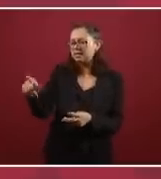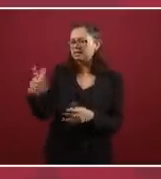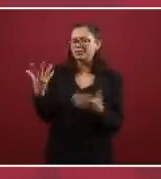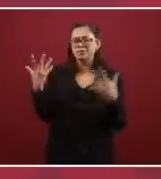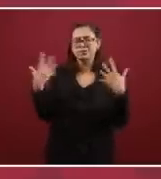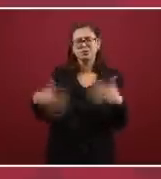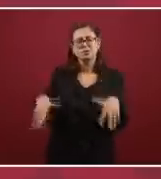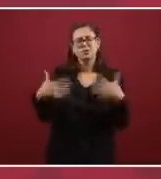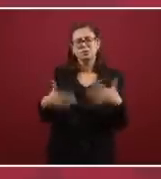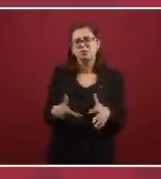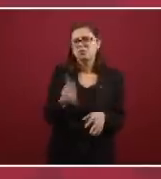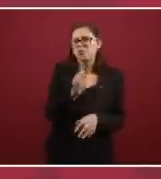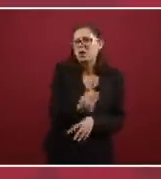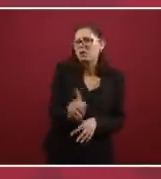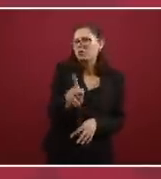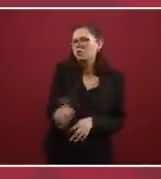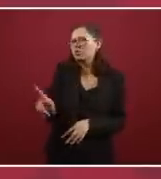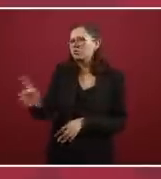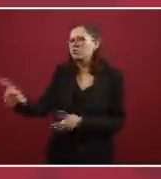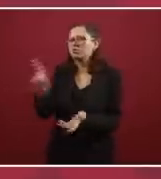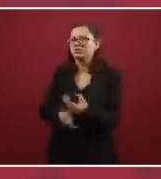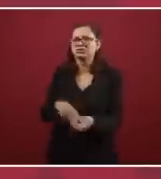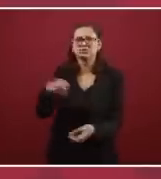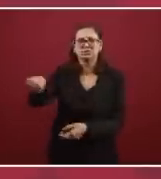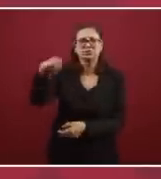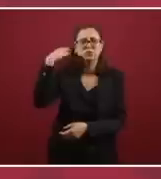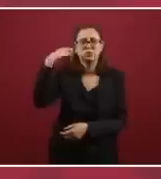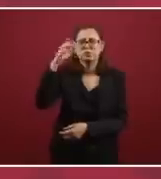bello estado de Oaxaca,